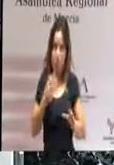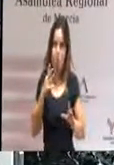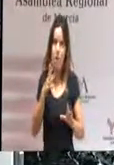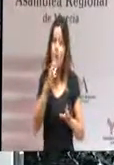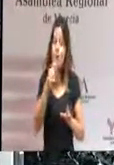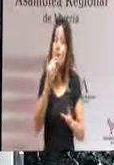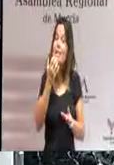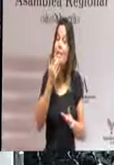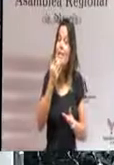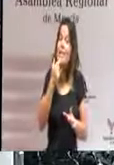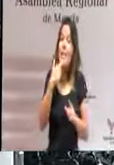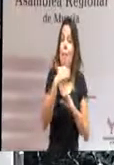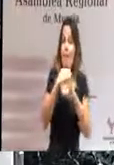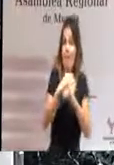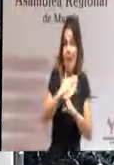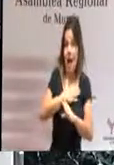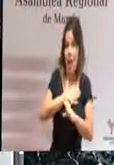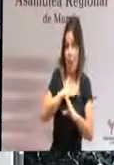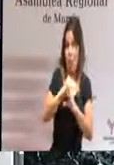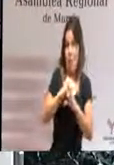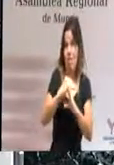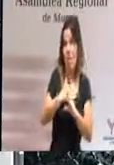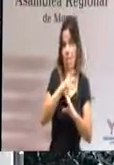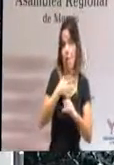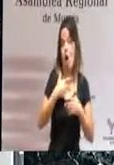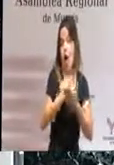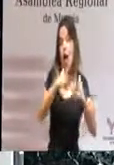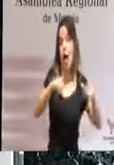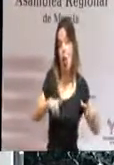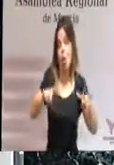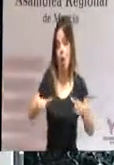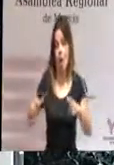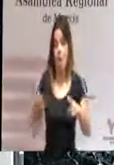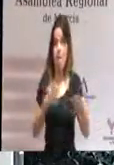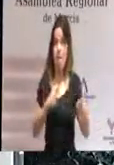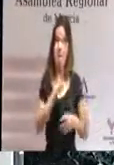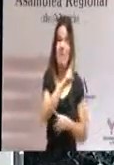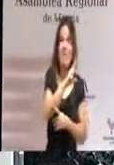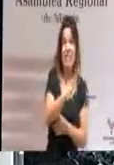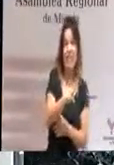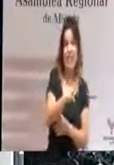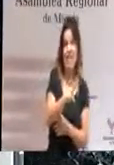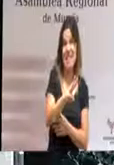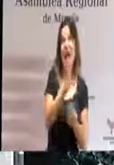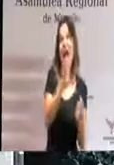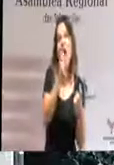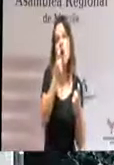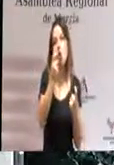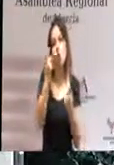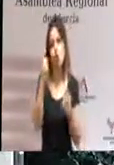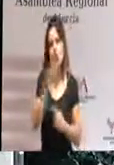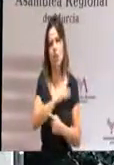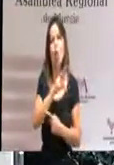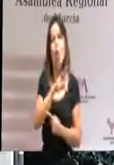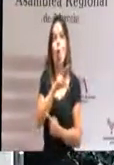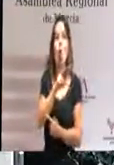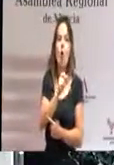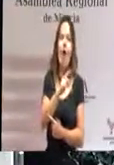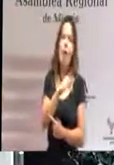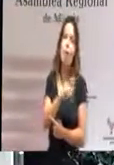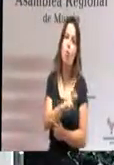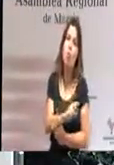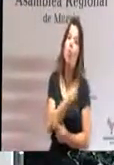cuando nuestra media, por aulas es de 23 alumnos, señor Urralburu,